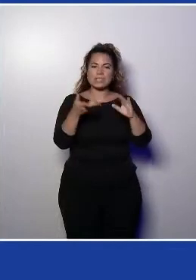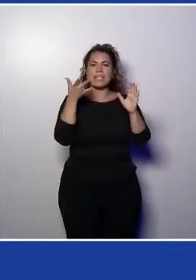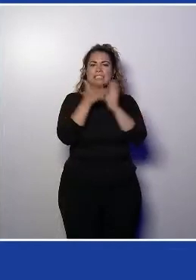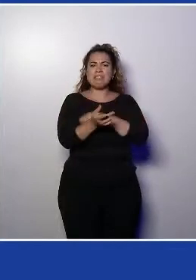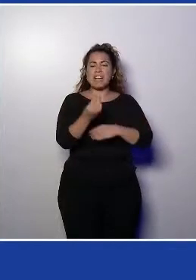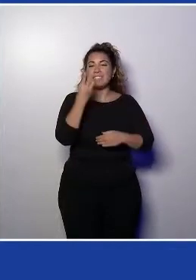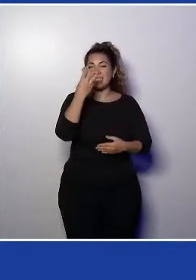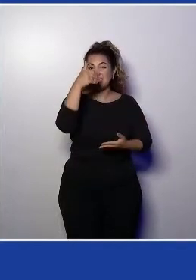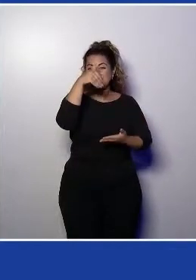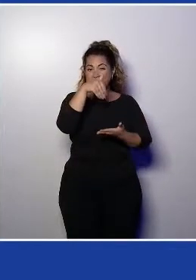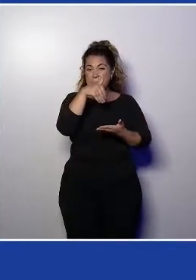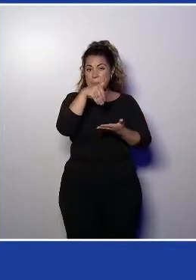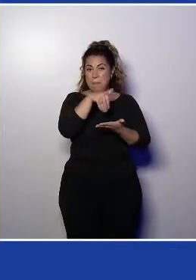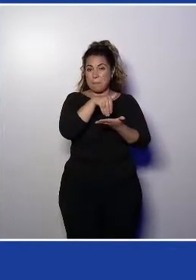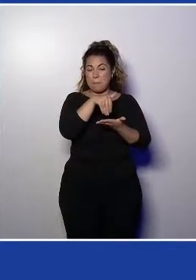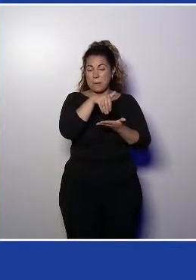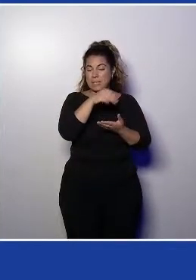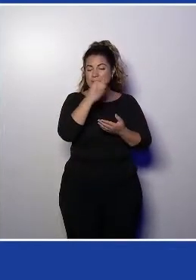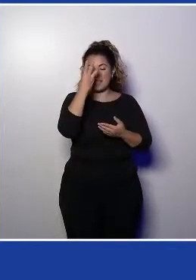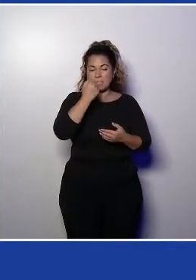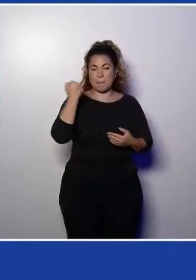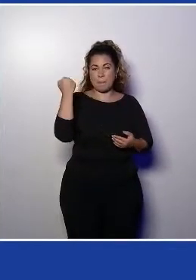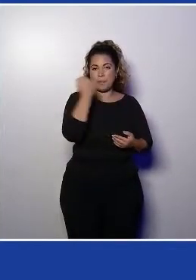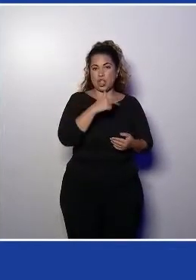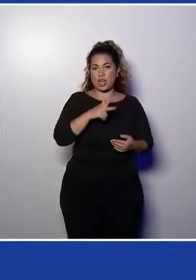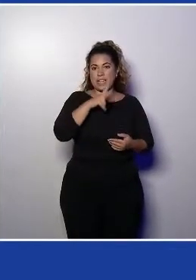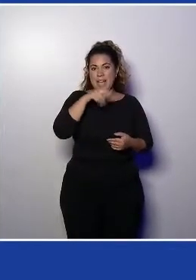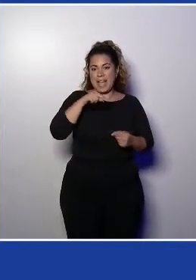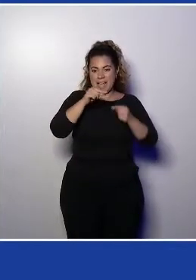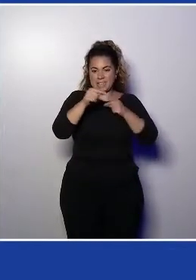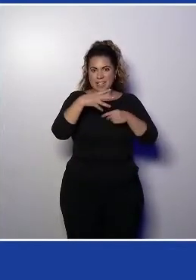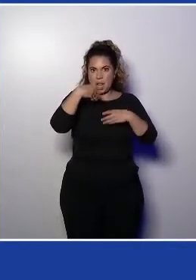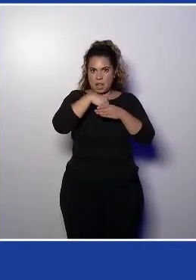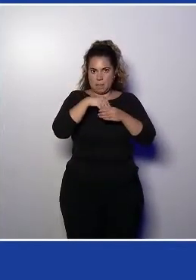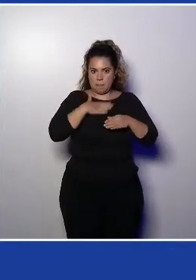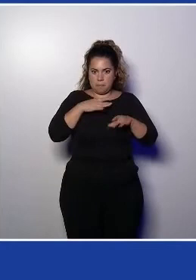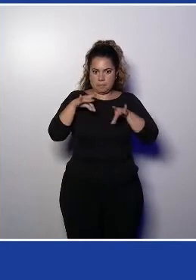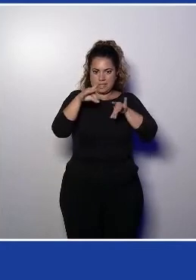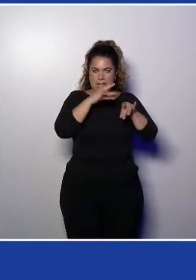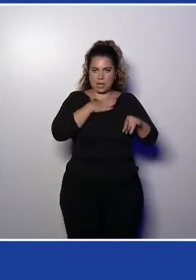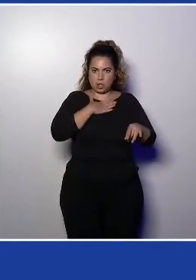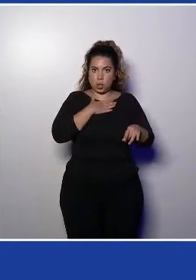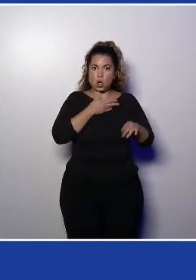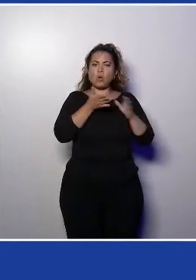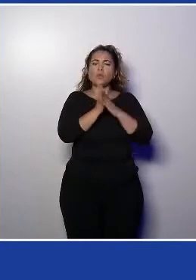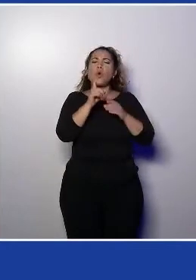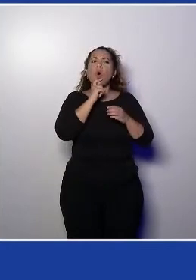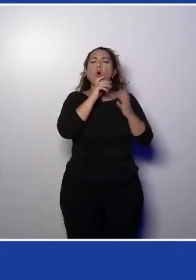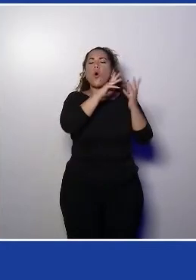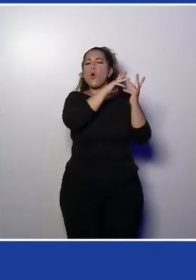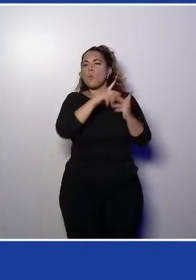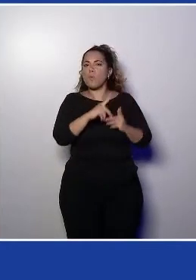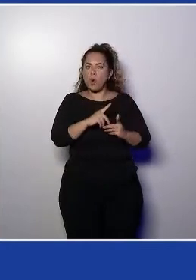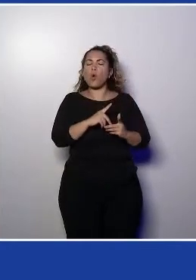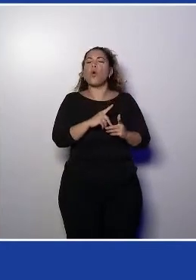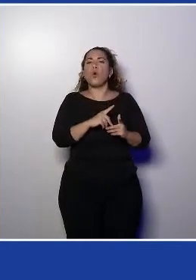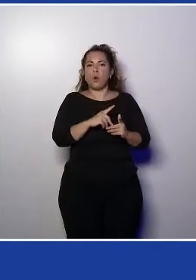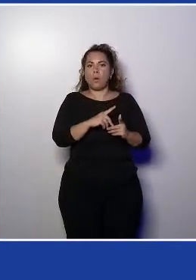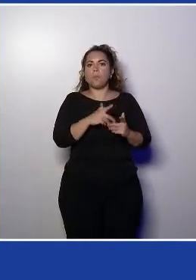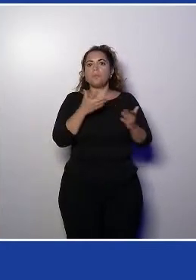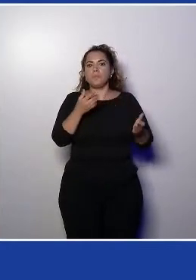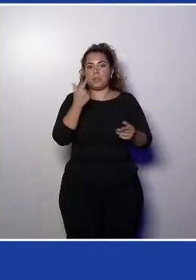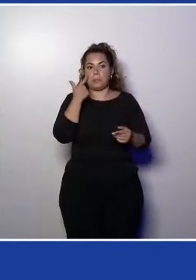millones de hectáreas que componen nuestro territorio. Este excedente se calcula en